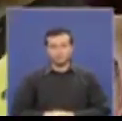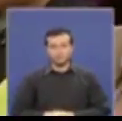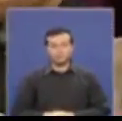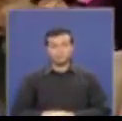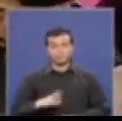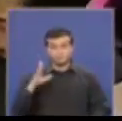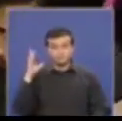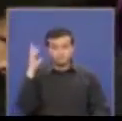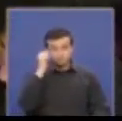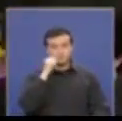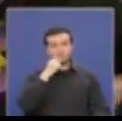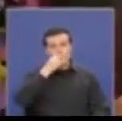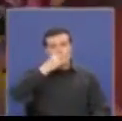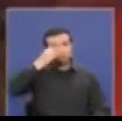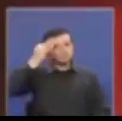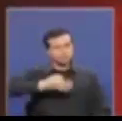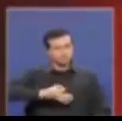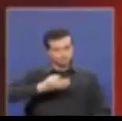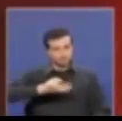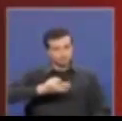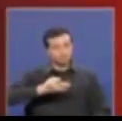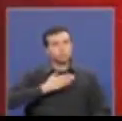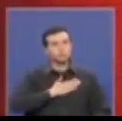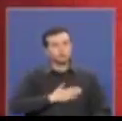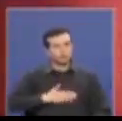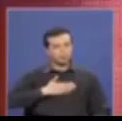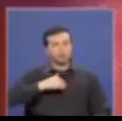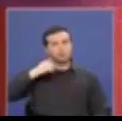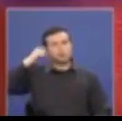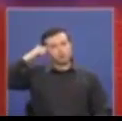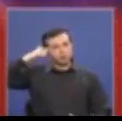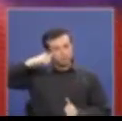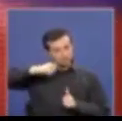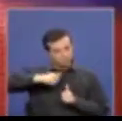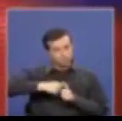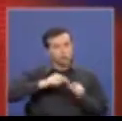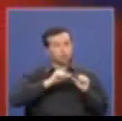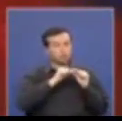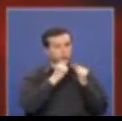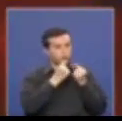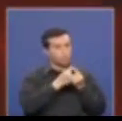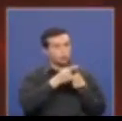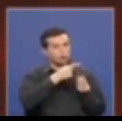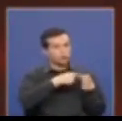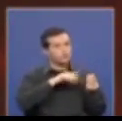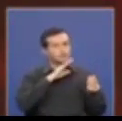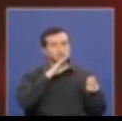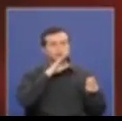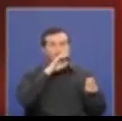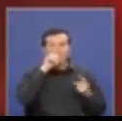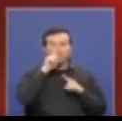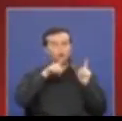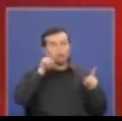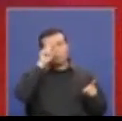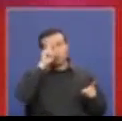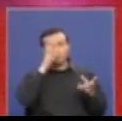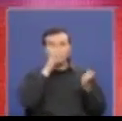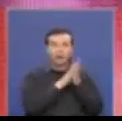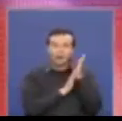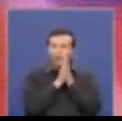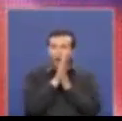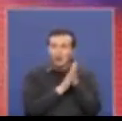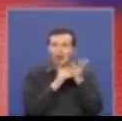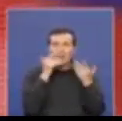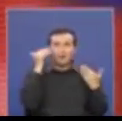Bueno, compañero, esta es la verdad. Ustedes no lo olviden, porque estos van a tratar de hacer politiquería de este caso,